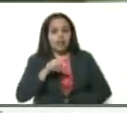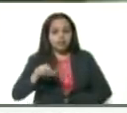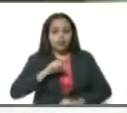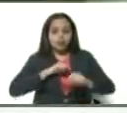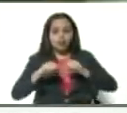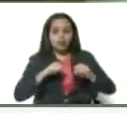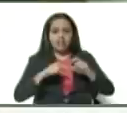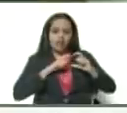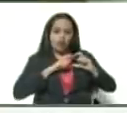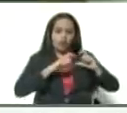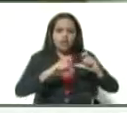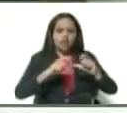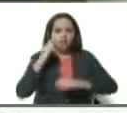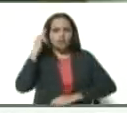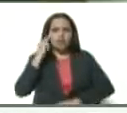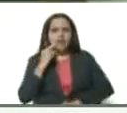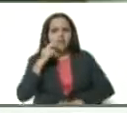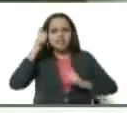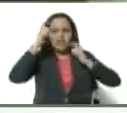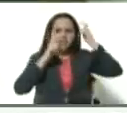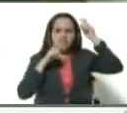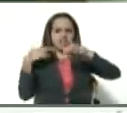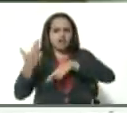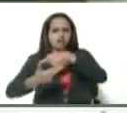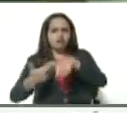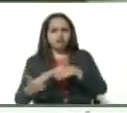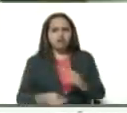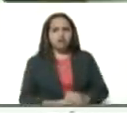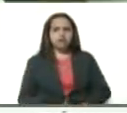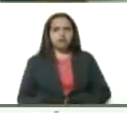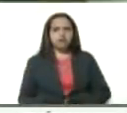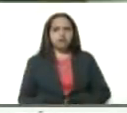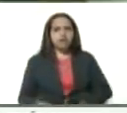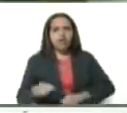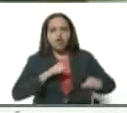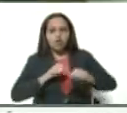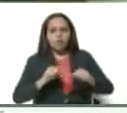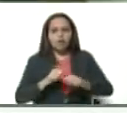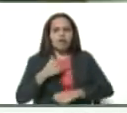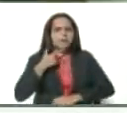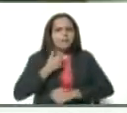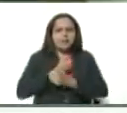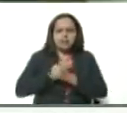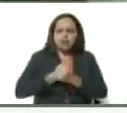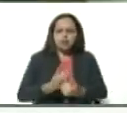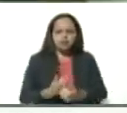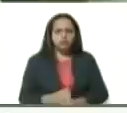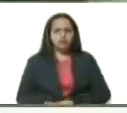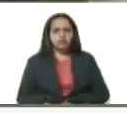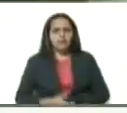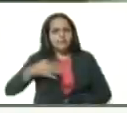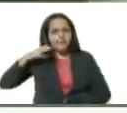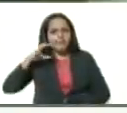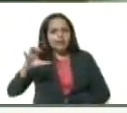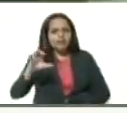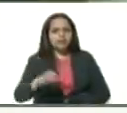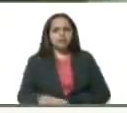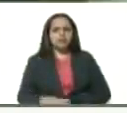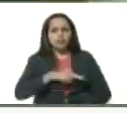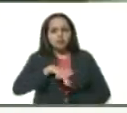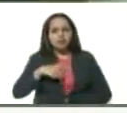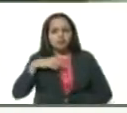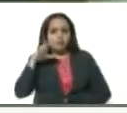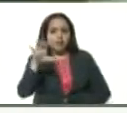este corazón bolivariano, chavista, revolucionario. Lo mueve la pasión patria, la pasión por nuestro